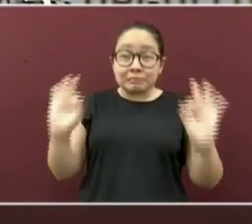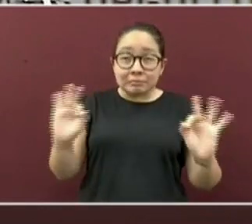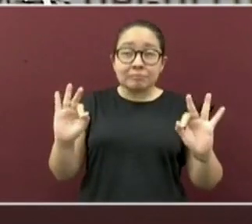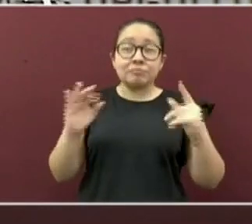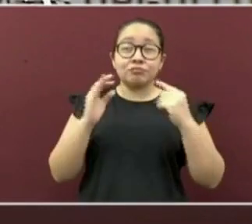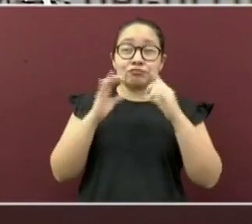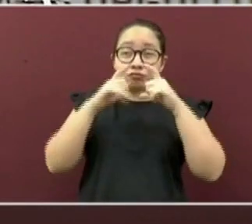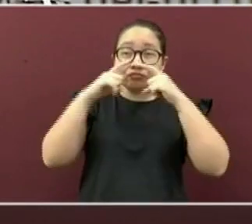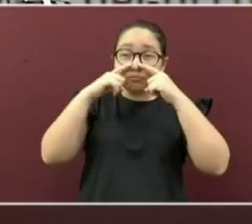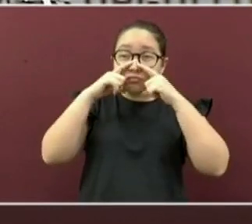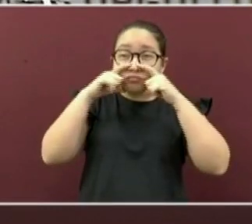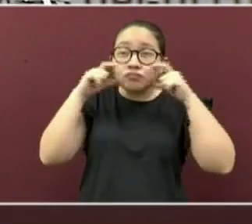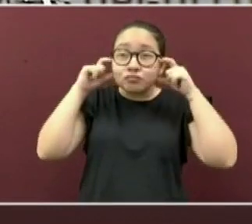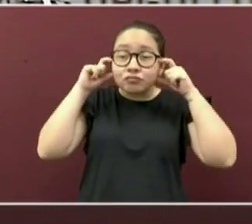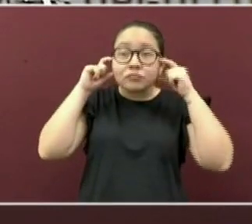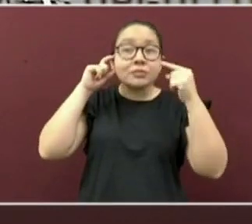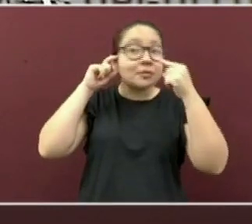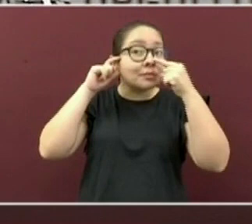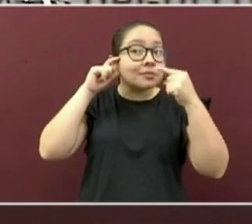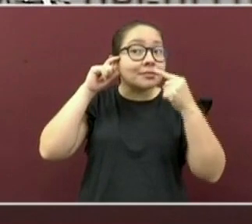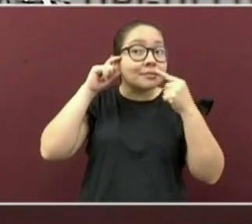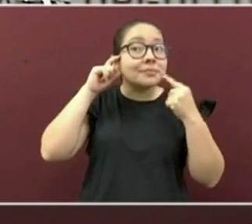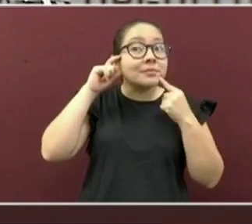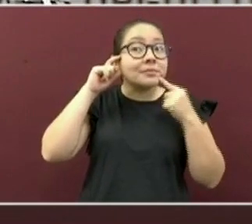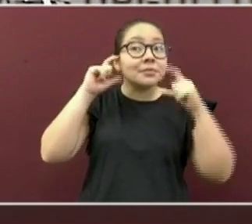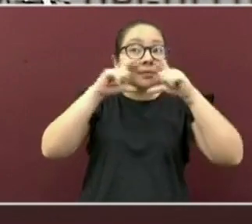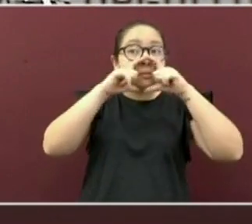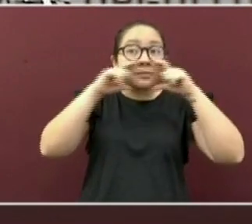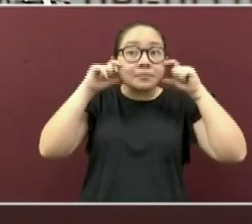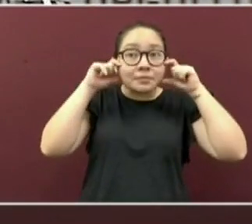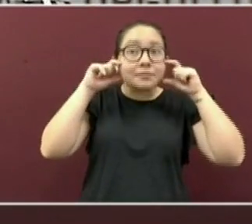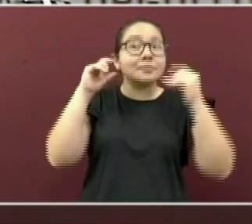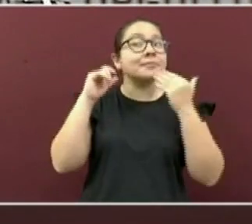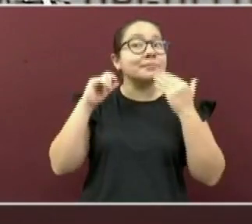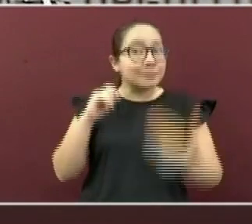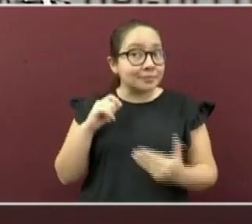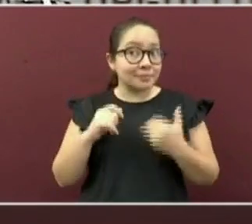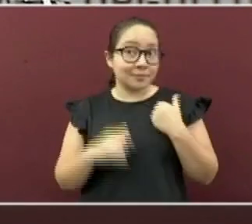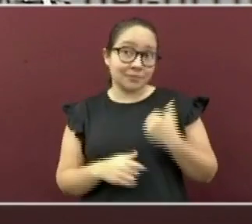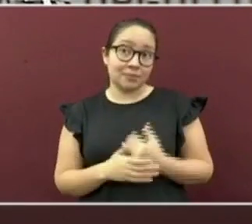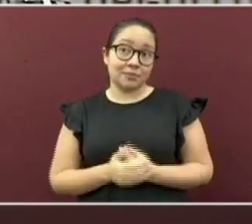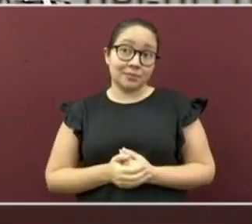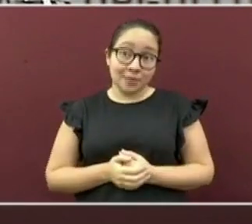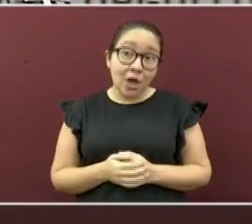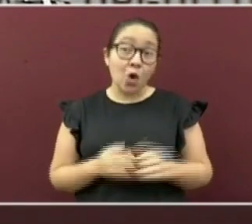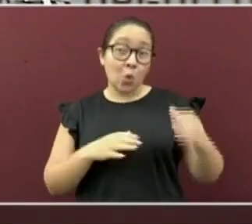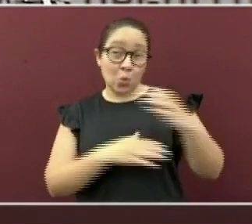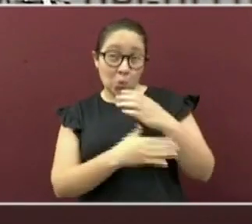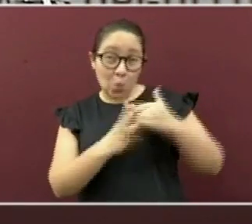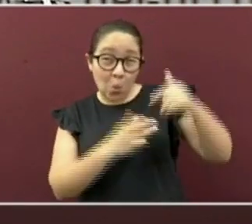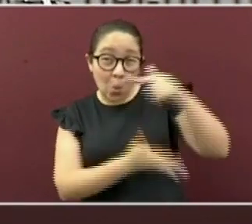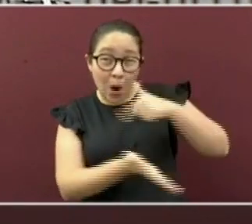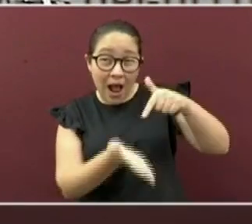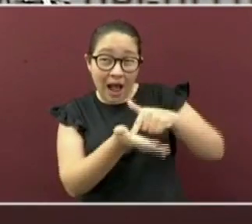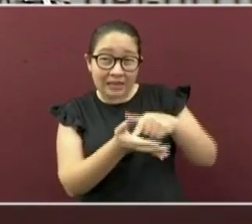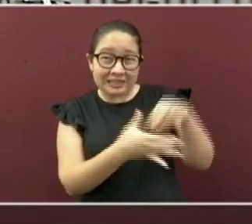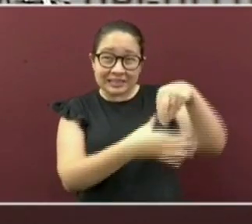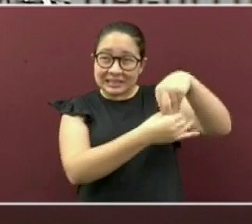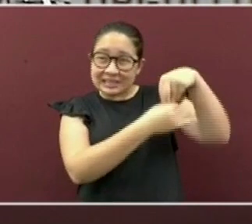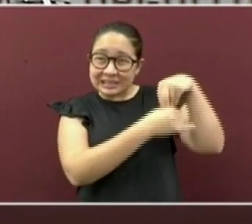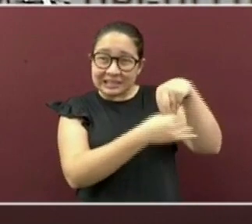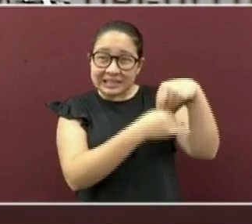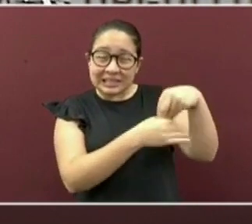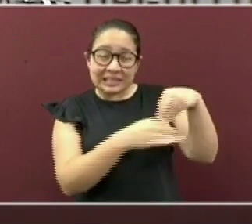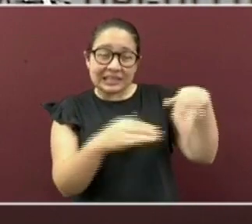correctamente la nariz, boca y mentón. Evite espacios cerrados, congestionados o que